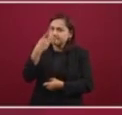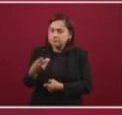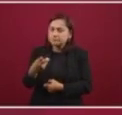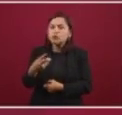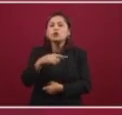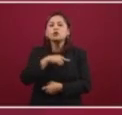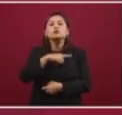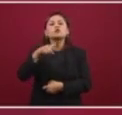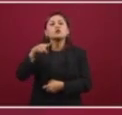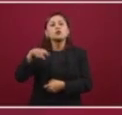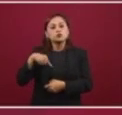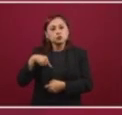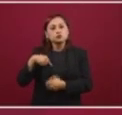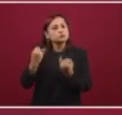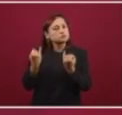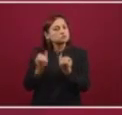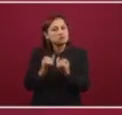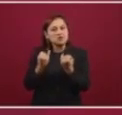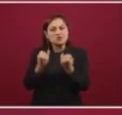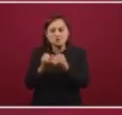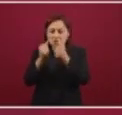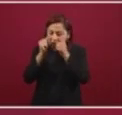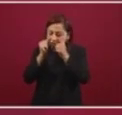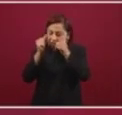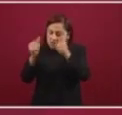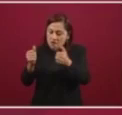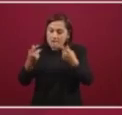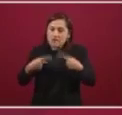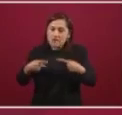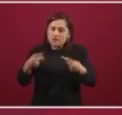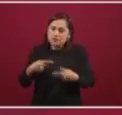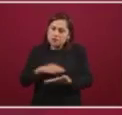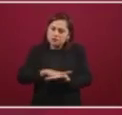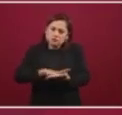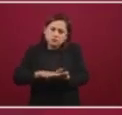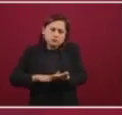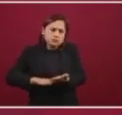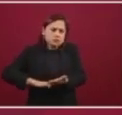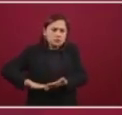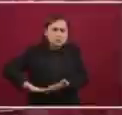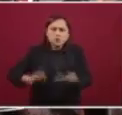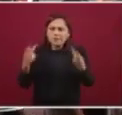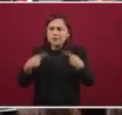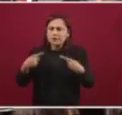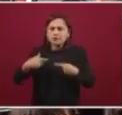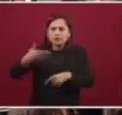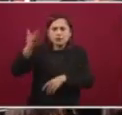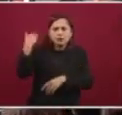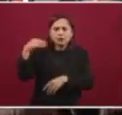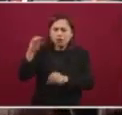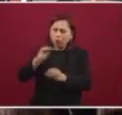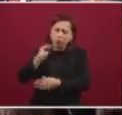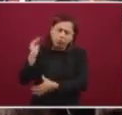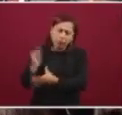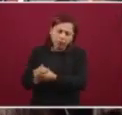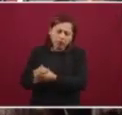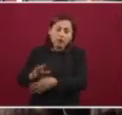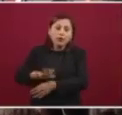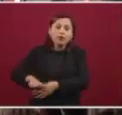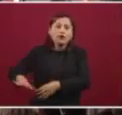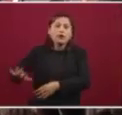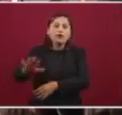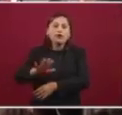preferencia a los más humildes y a los olvidados, en especial a los pueblos indígenas de México. Y con